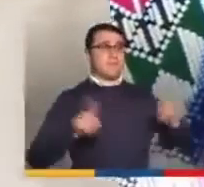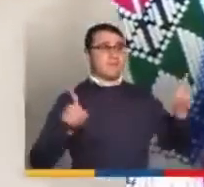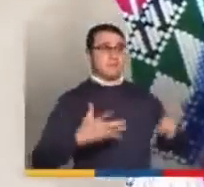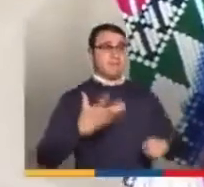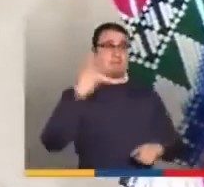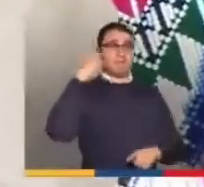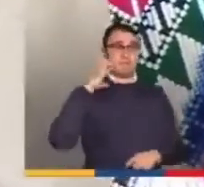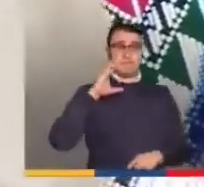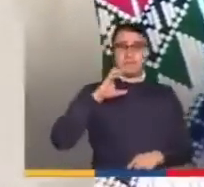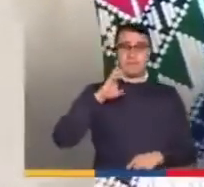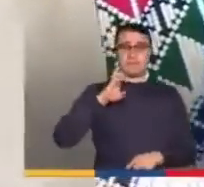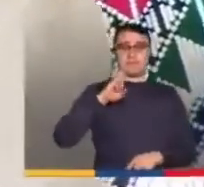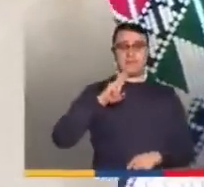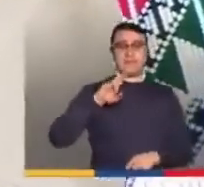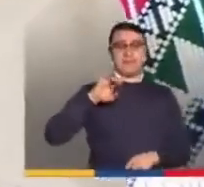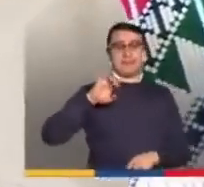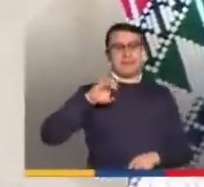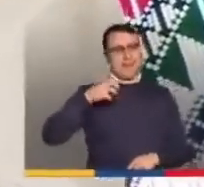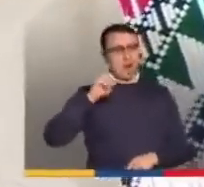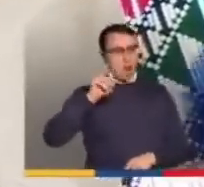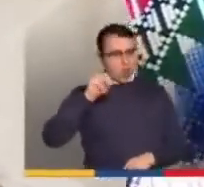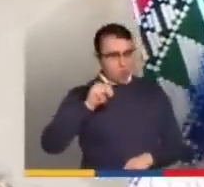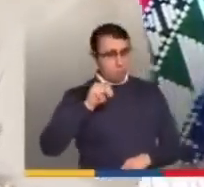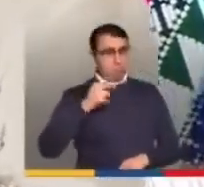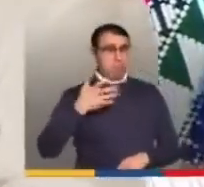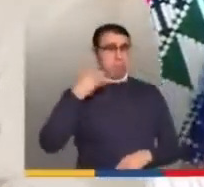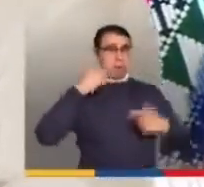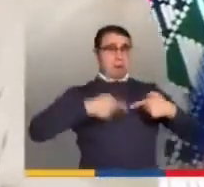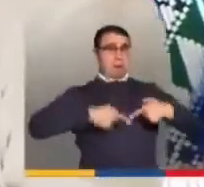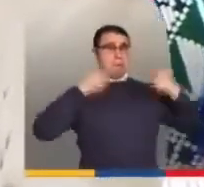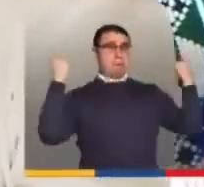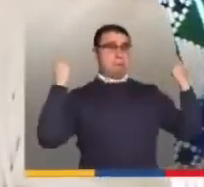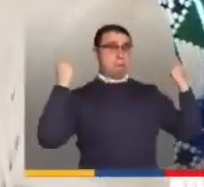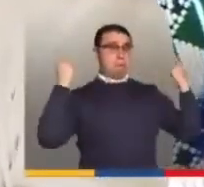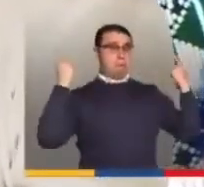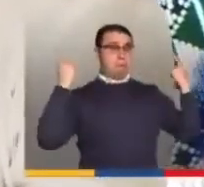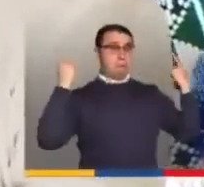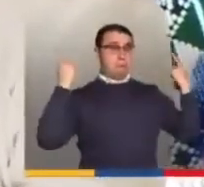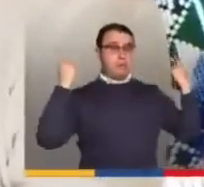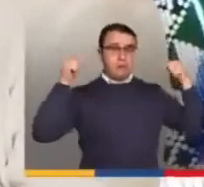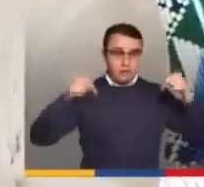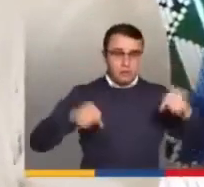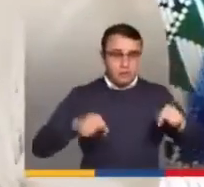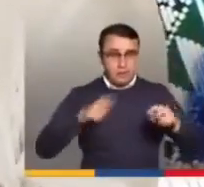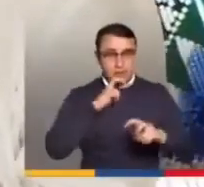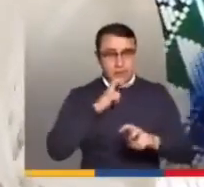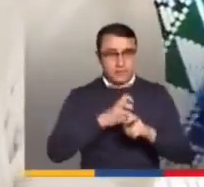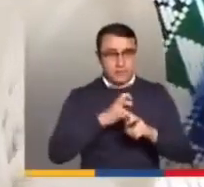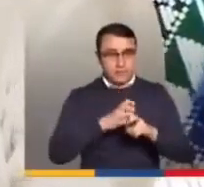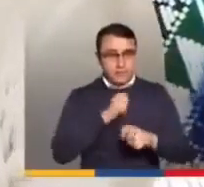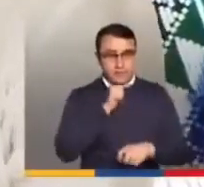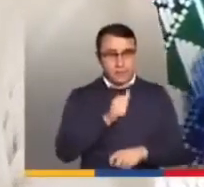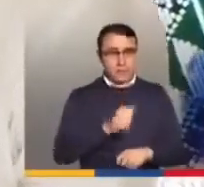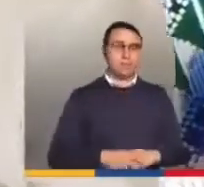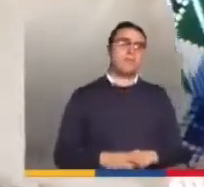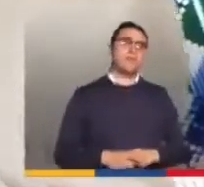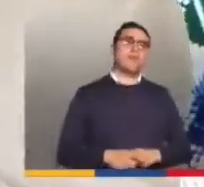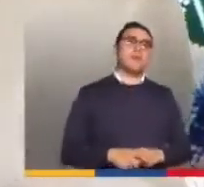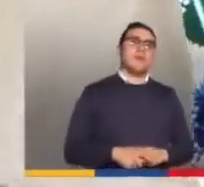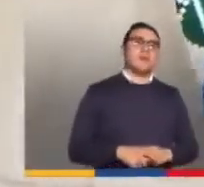Cerrejón, permanente, que aquí es más vulnerable. Es un tema,